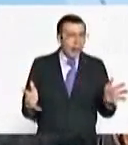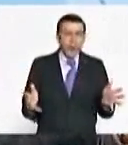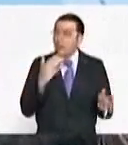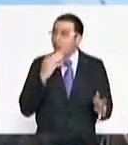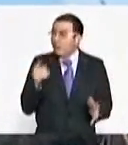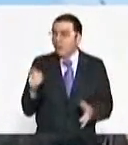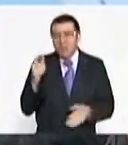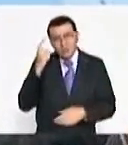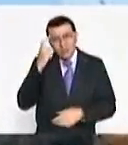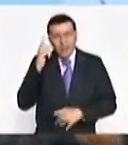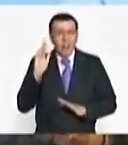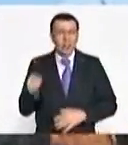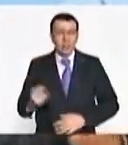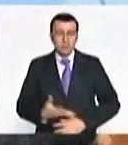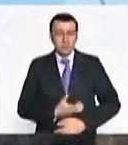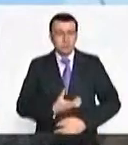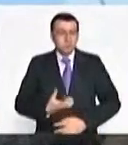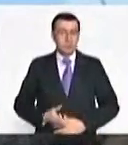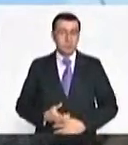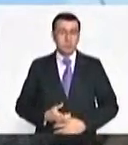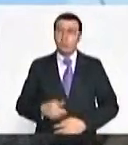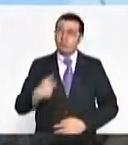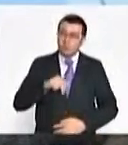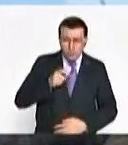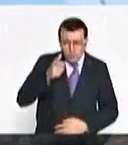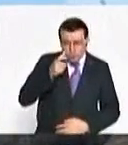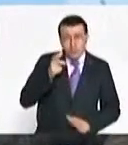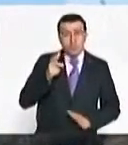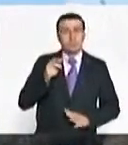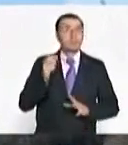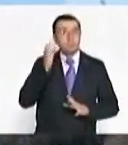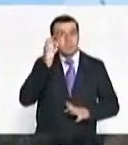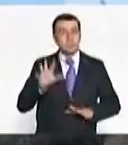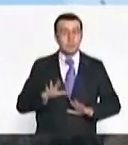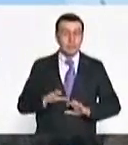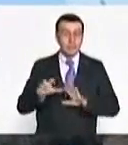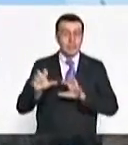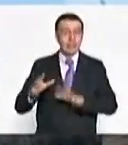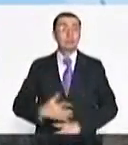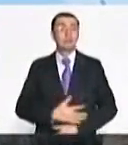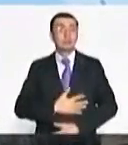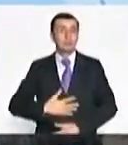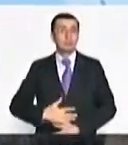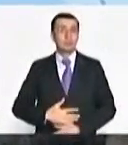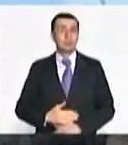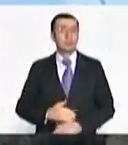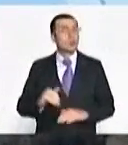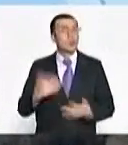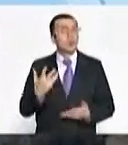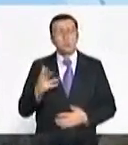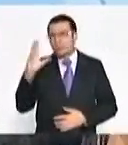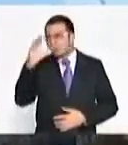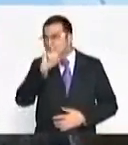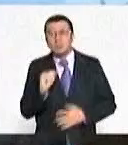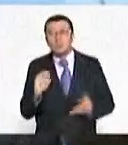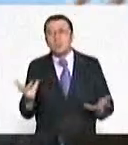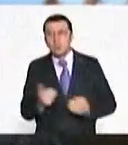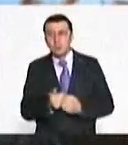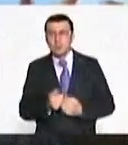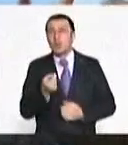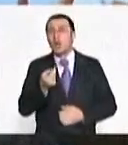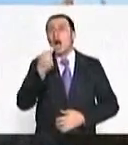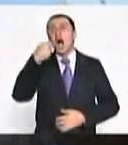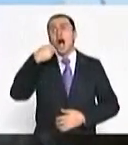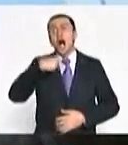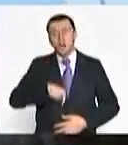una gastritis, para nosotros puede ser un cáncer de estómago. ¿Y cómo sabemos eso? Con una endoscopia. Y por eso cada día